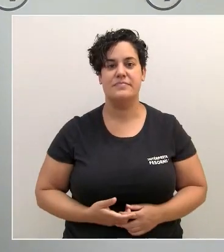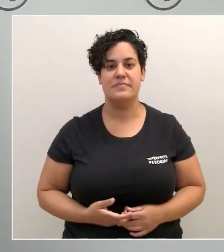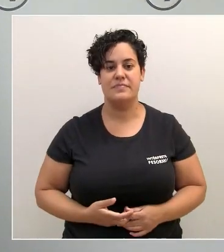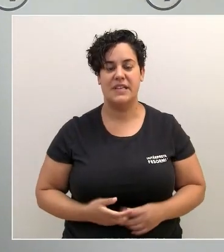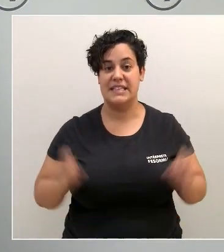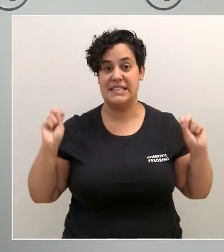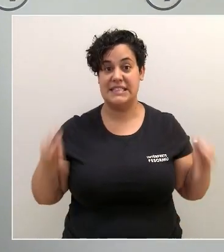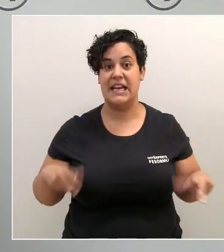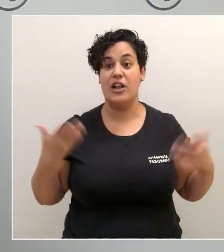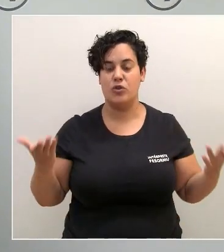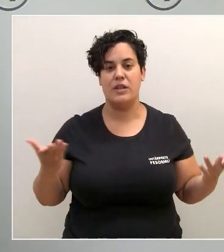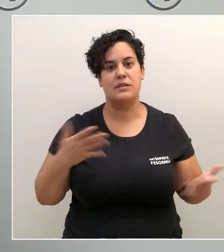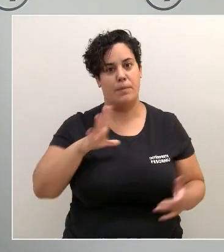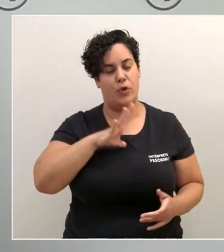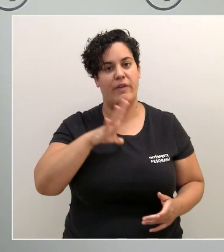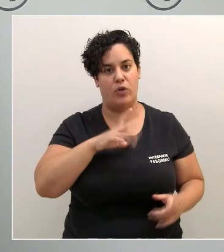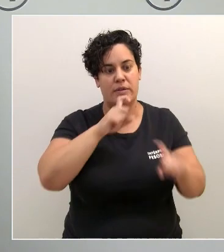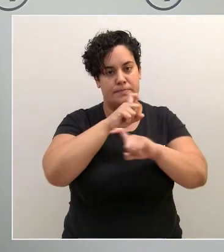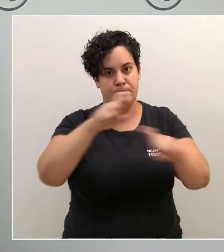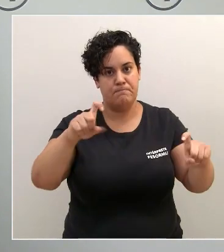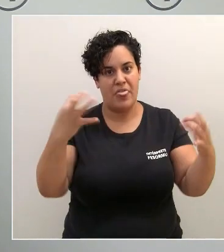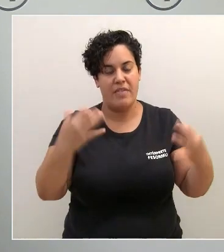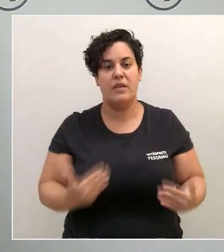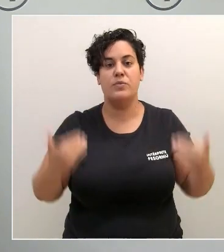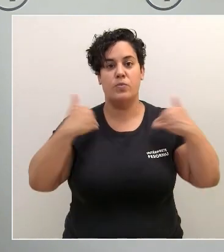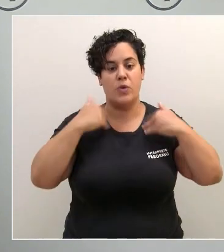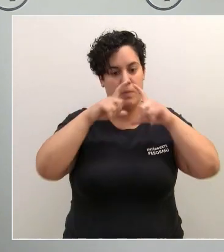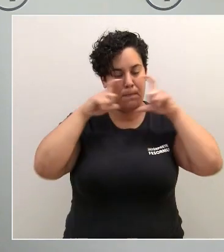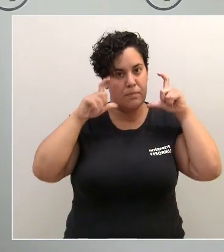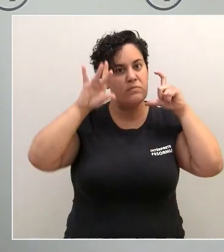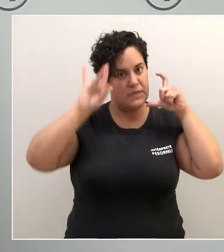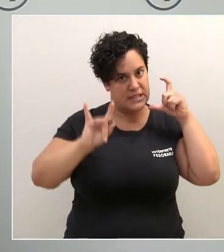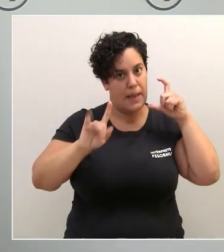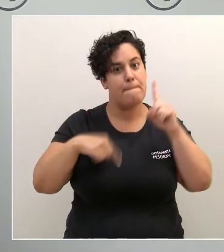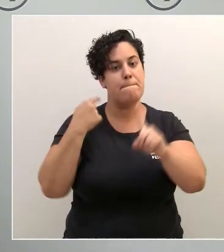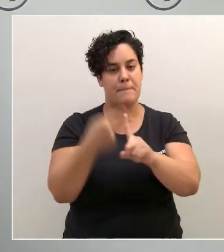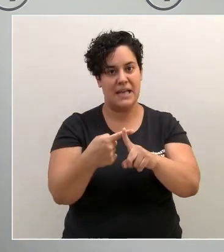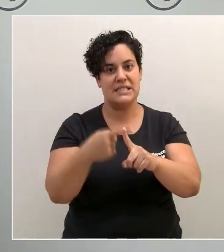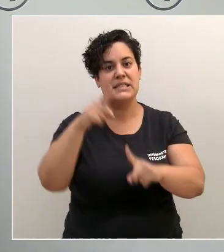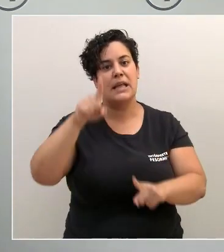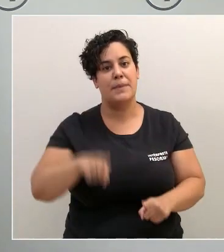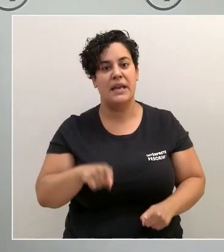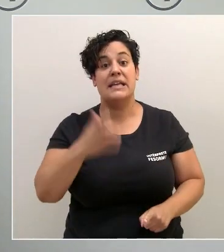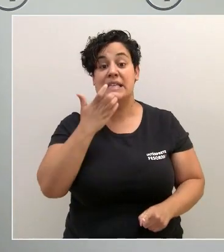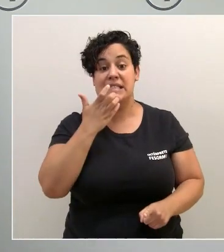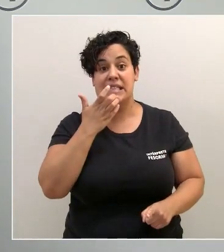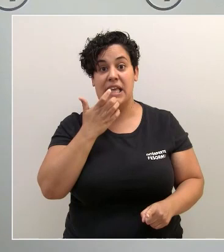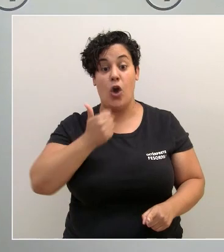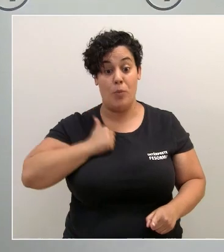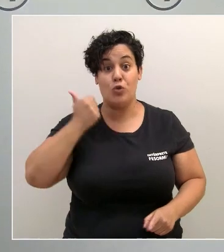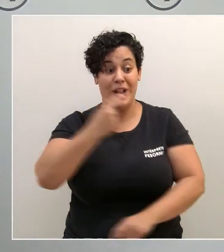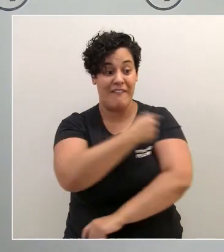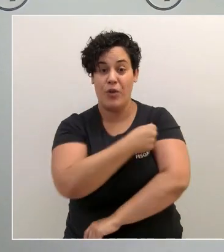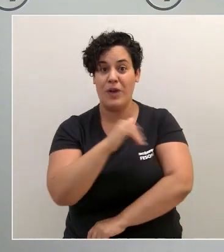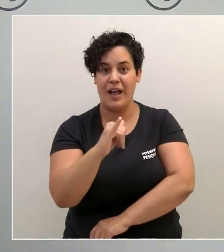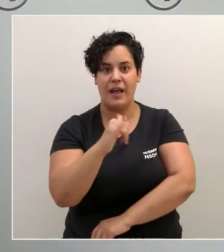favor, apelamos a la responsabilidad, tanto con el uso de la mascarilla como, por supuesto, en que cuando se tenga la oportunidad de vacunarse,